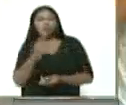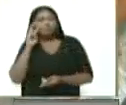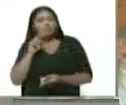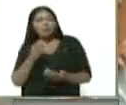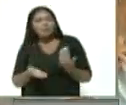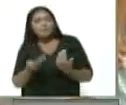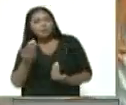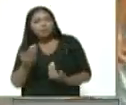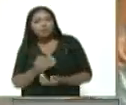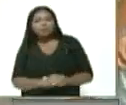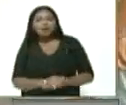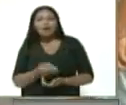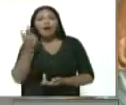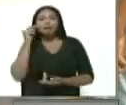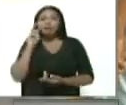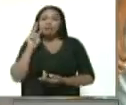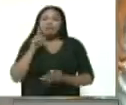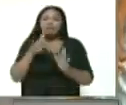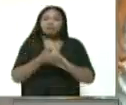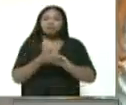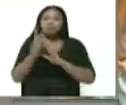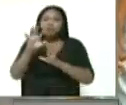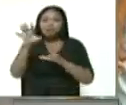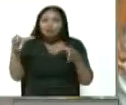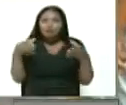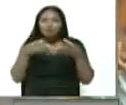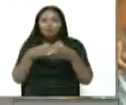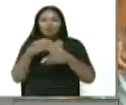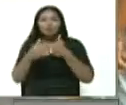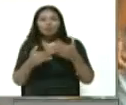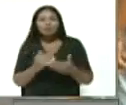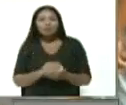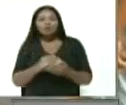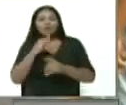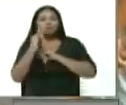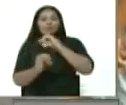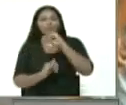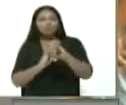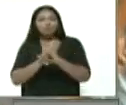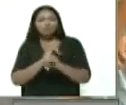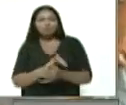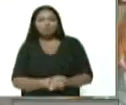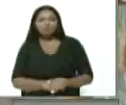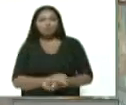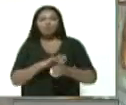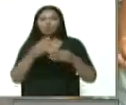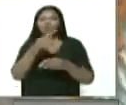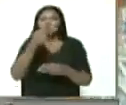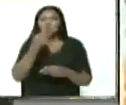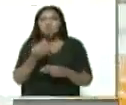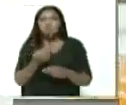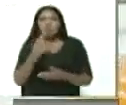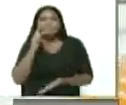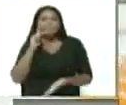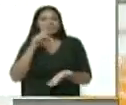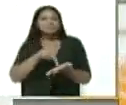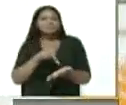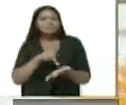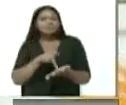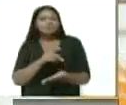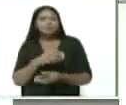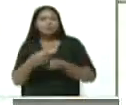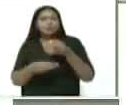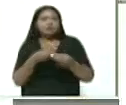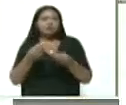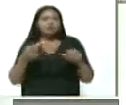importante ayer día veamos que ustedes estaban reunidas con la veeduría internacional háblenos precisamente de la participación que va a